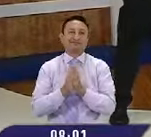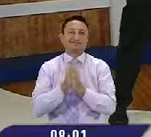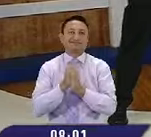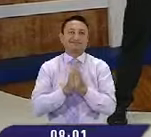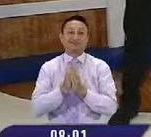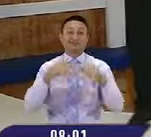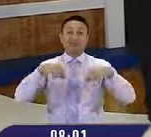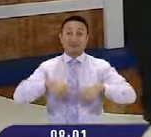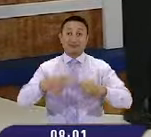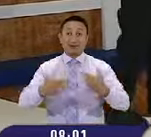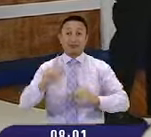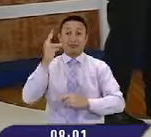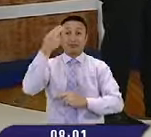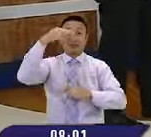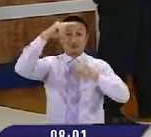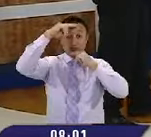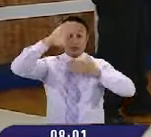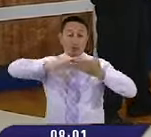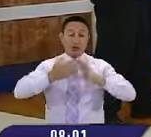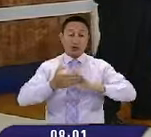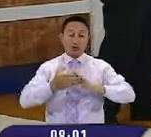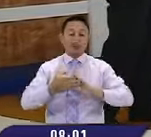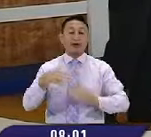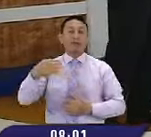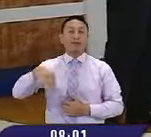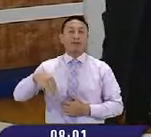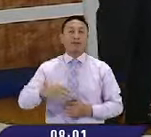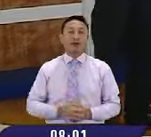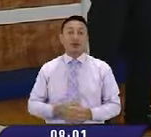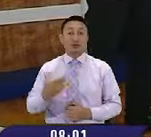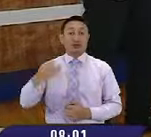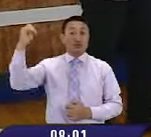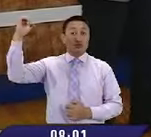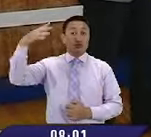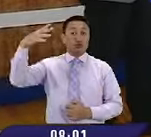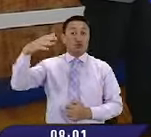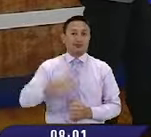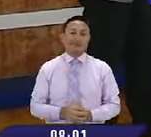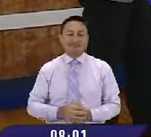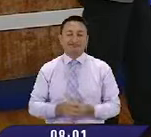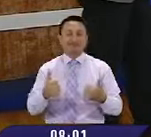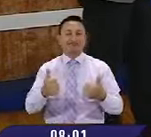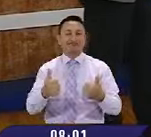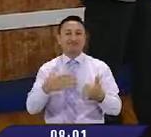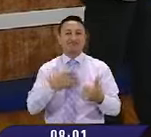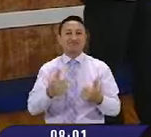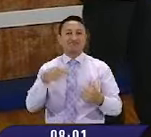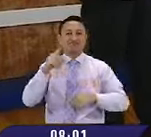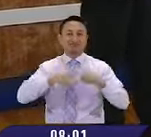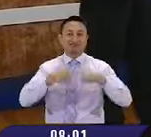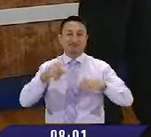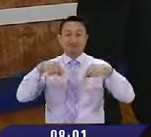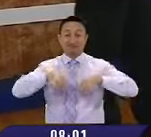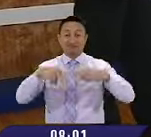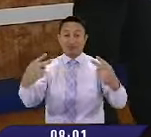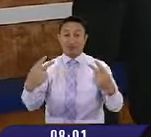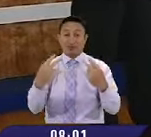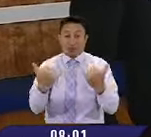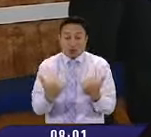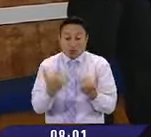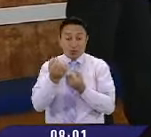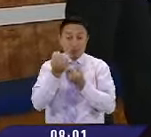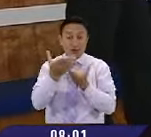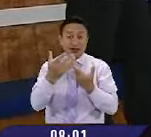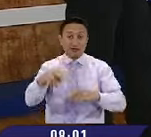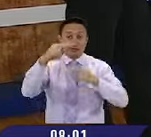Llega en pantalla ya el primer noticiero de la comunidad en este día miércoles. Soleado, María Mercedes, buen día. Así es, ¿cómo está Robert? Amigos que se unen a nuestra señal para informarse